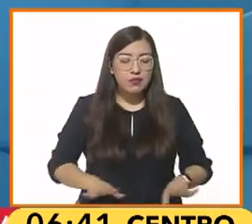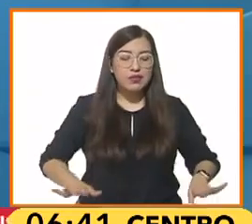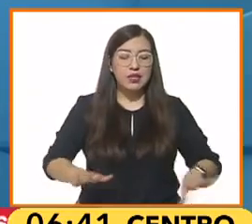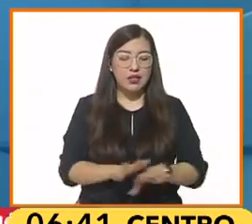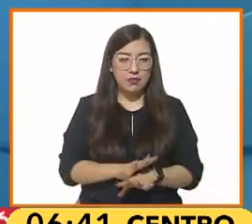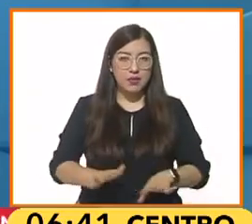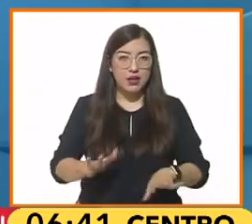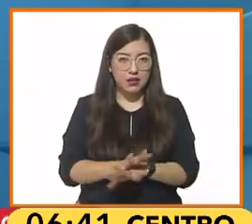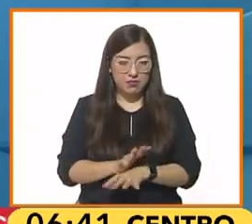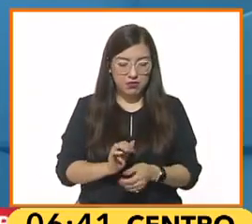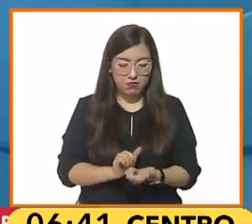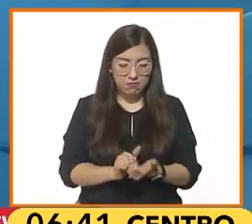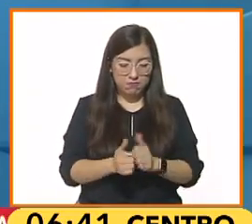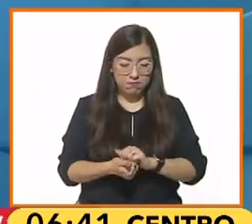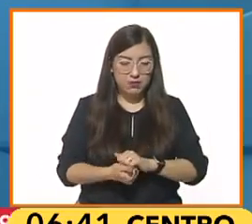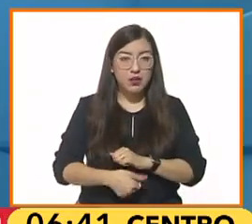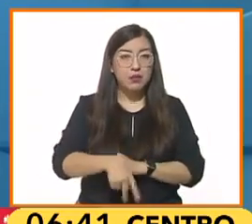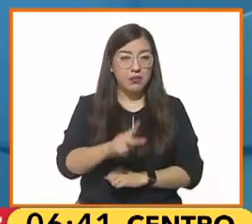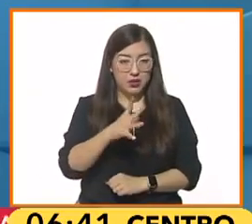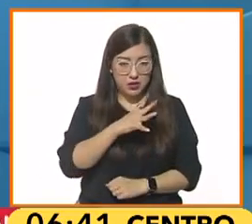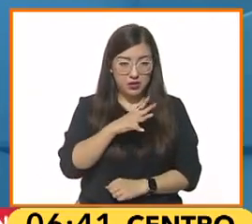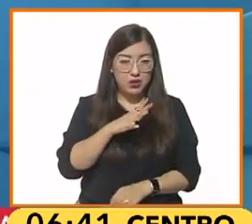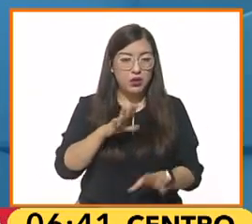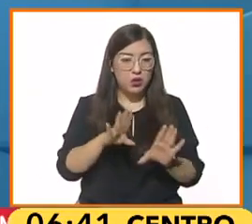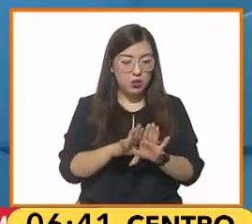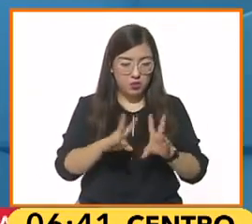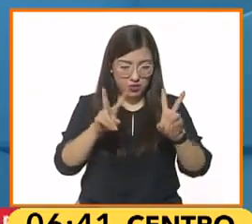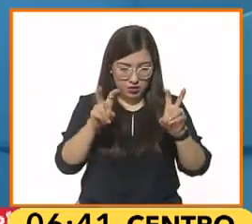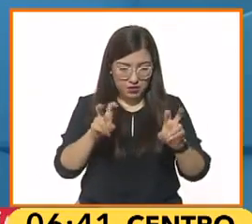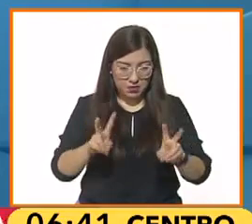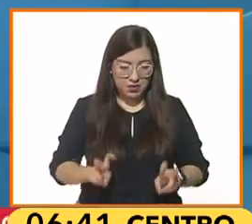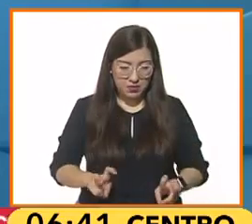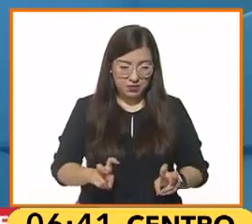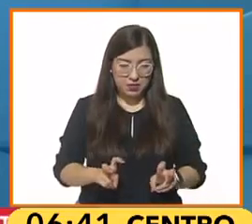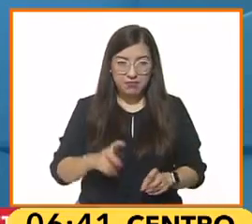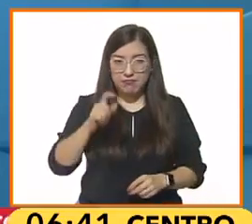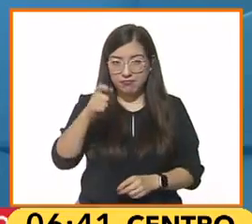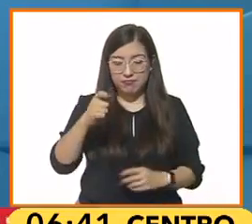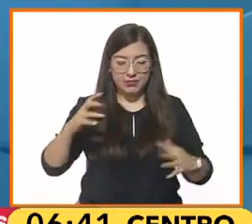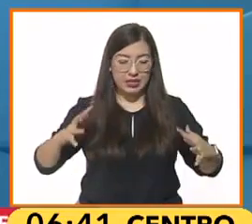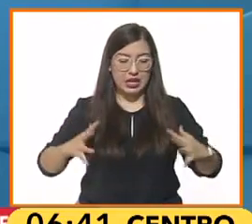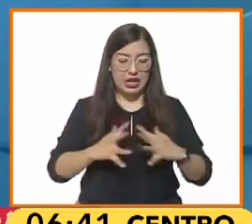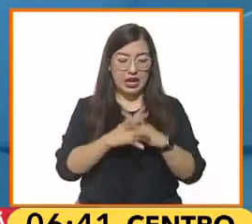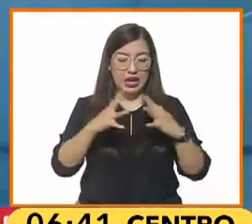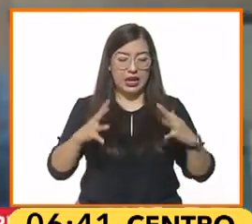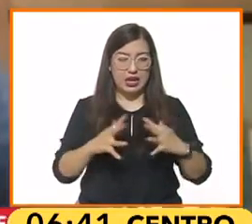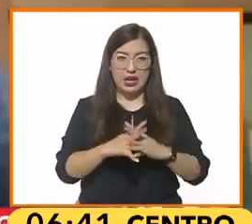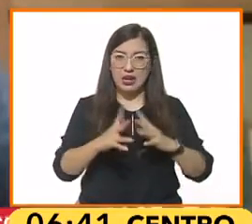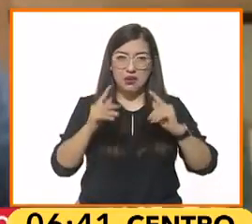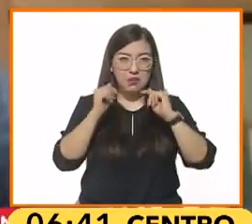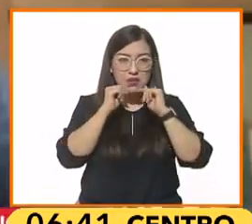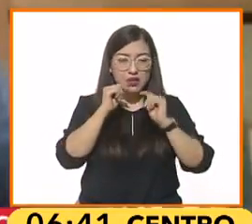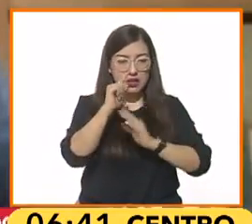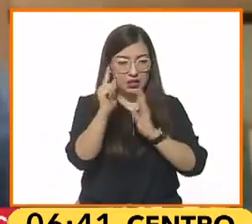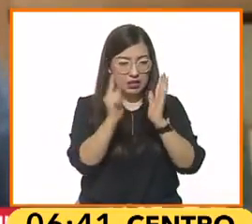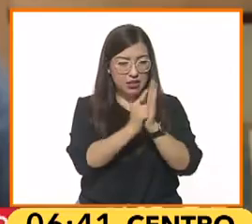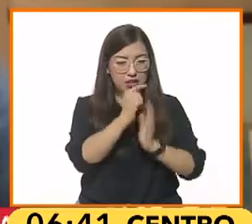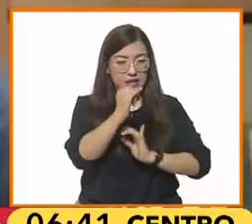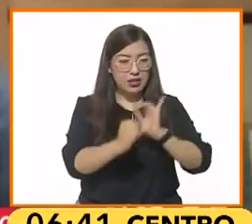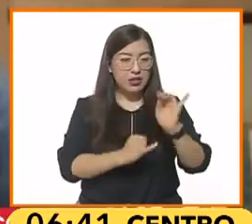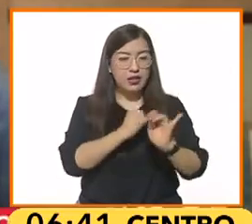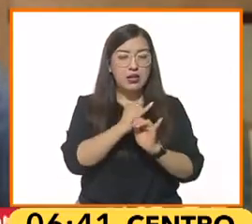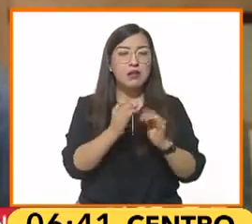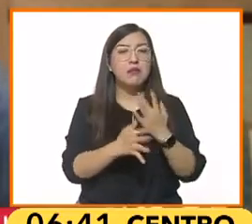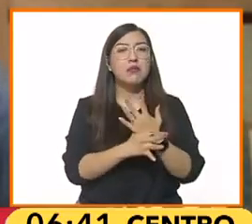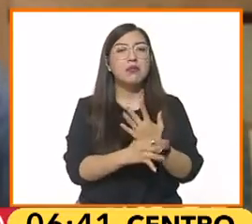esto es que negociaciones bajo fuego significa guerra sin importar lo que la ley internacional diga, sin importar